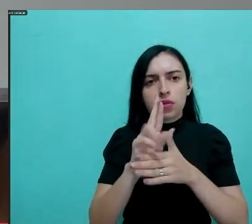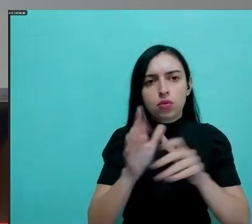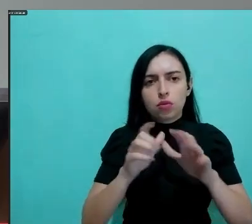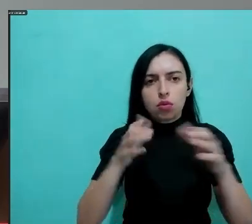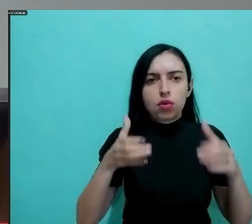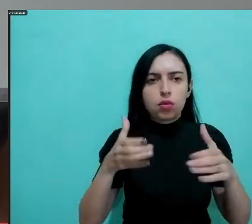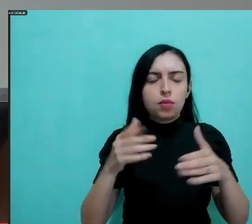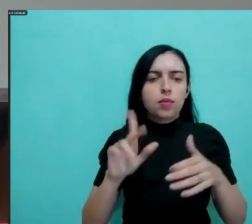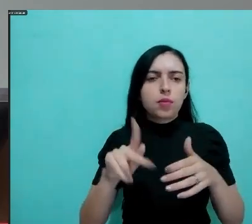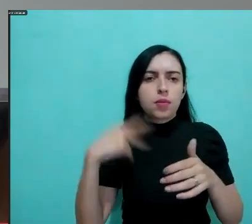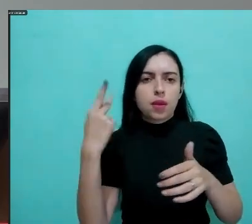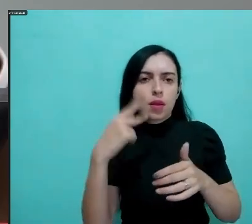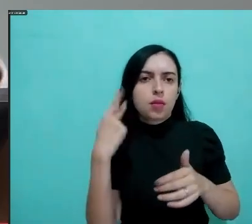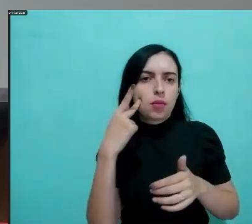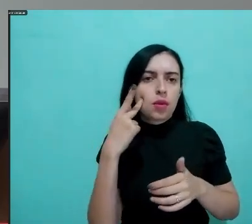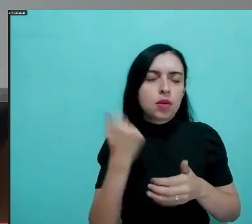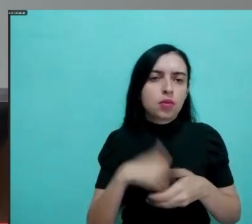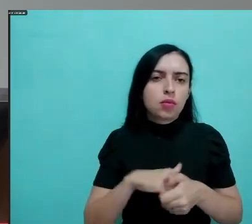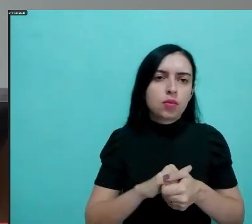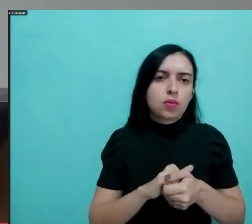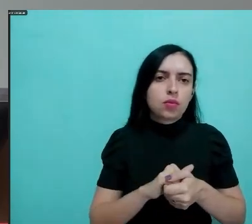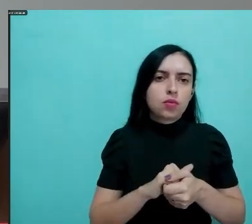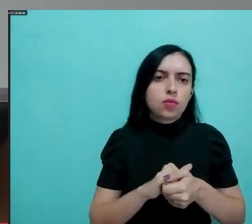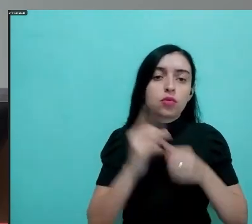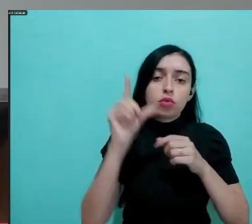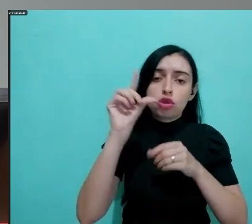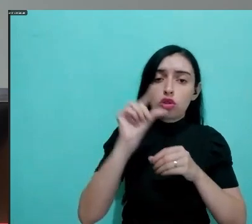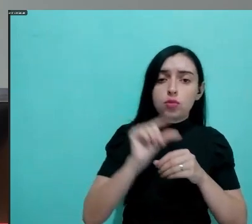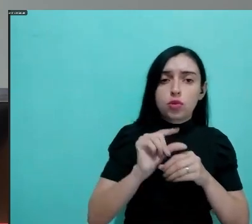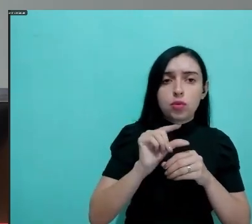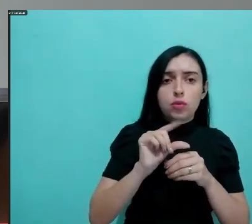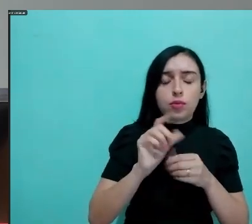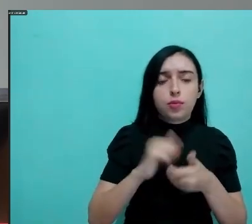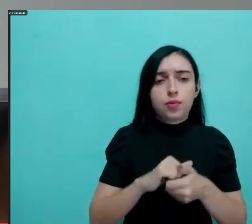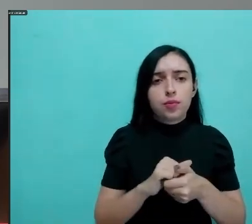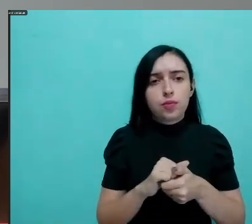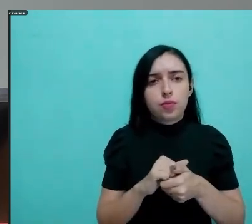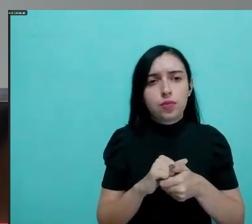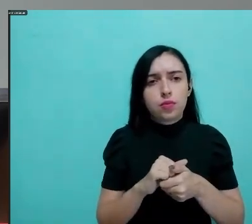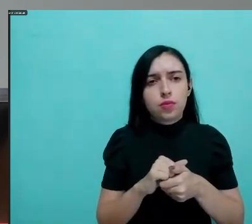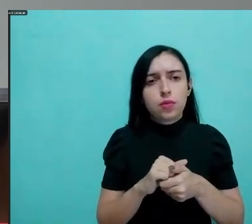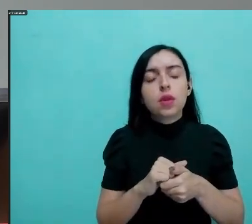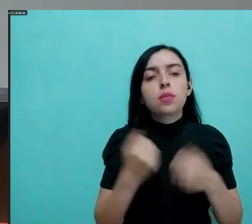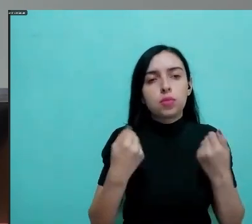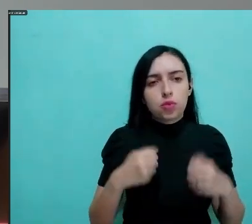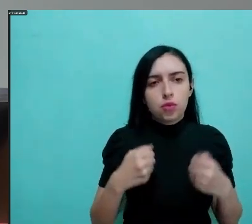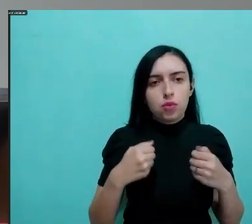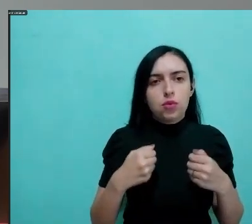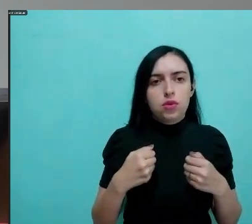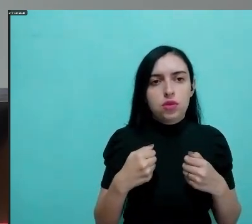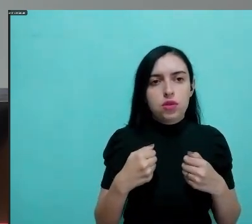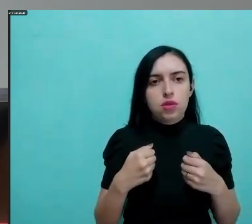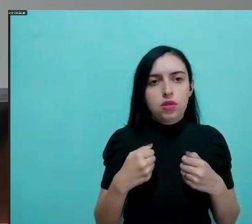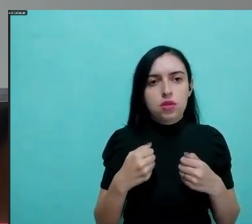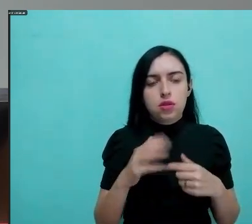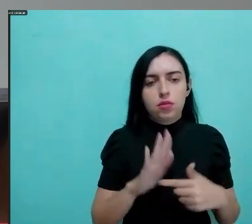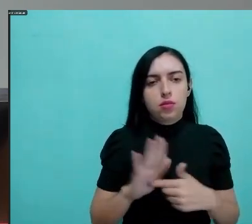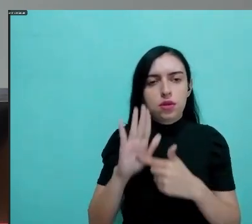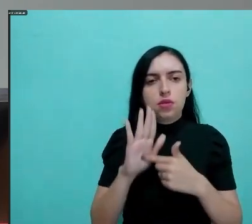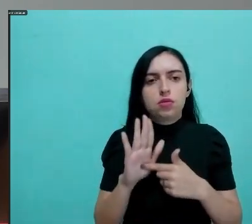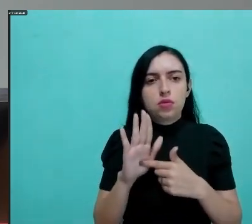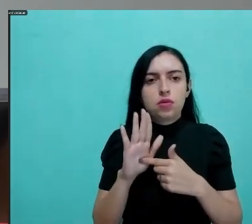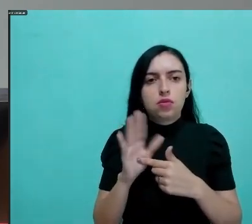Parlamento, fue disminuido. Y eso permitió la aparición de un